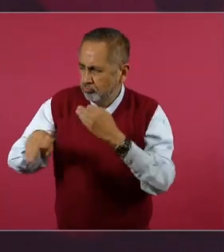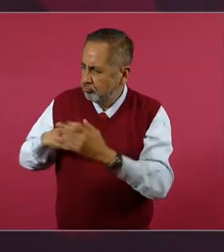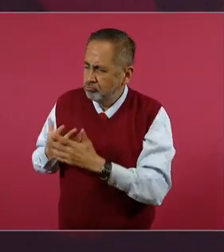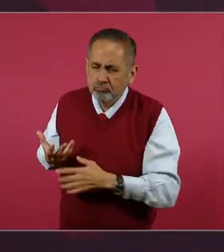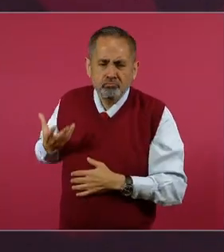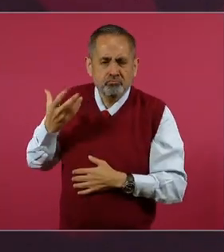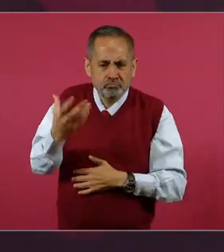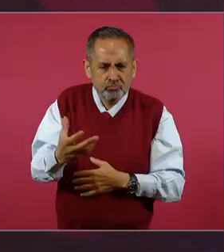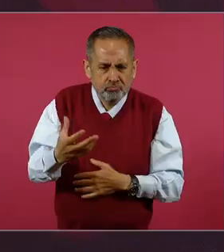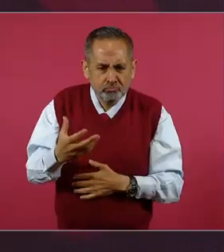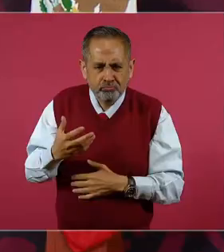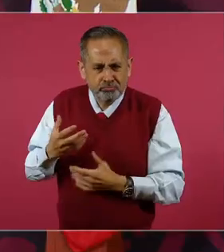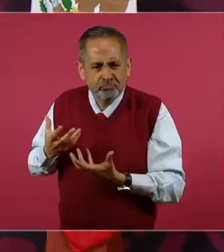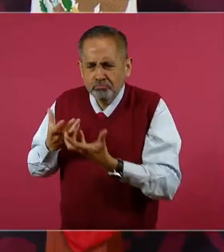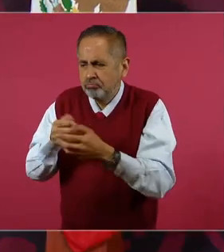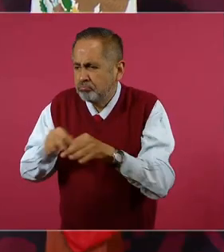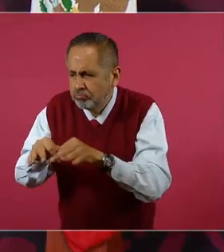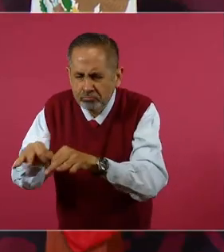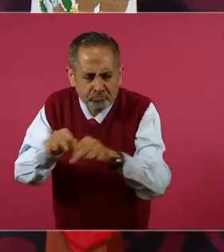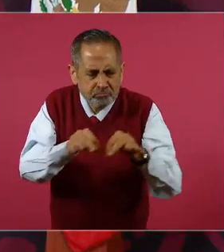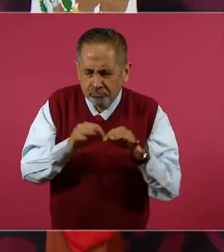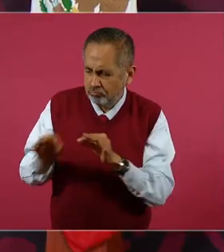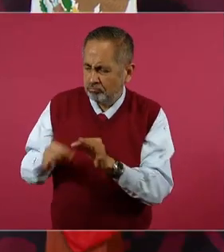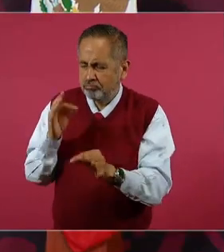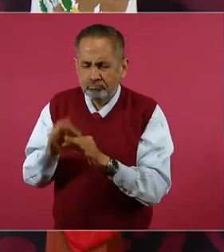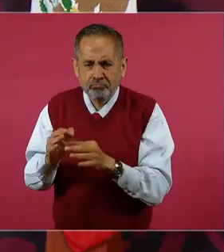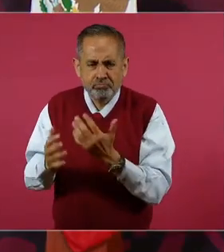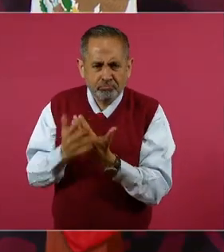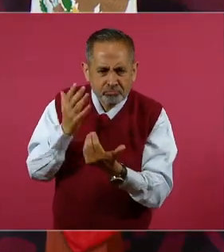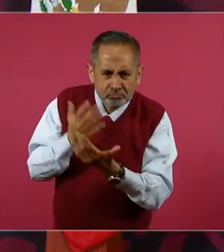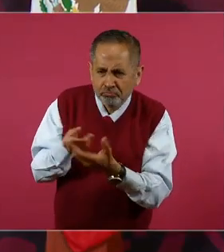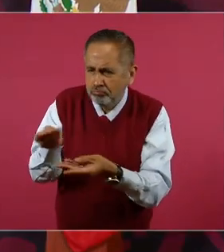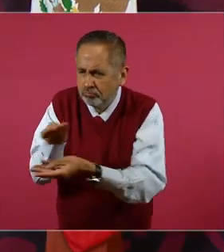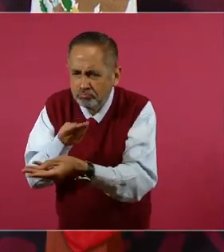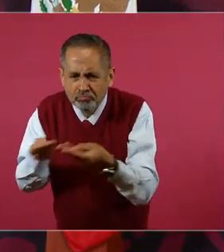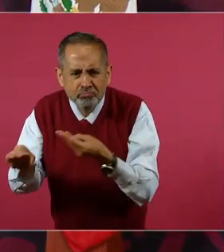trabajo comunitario, la mano, el tequio,